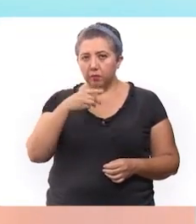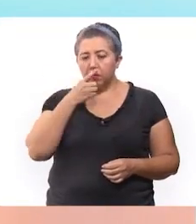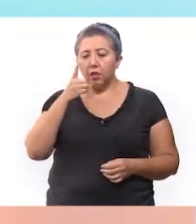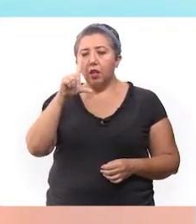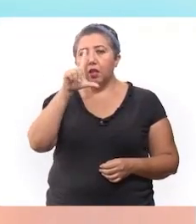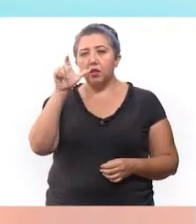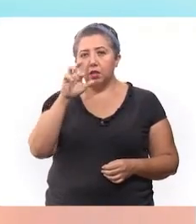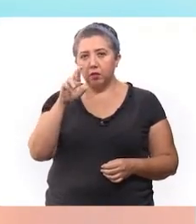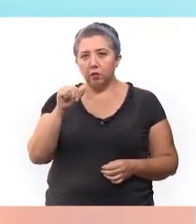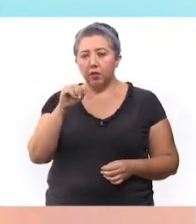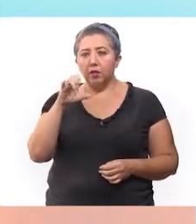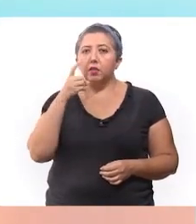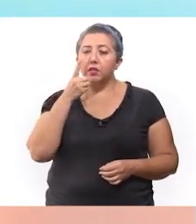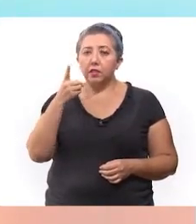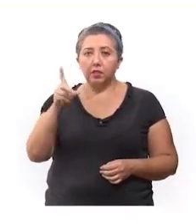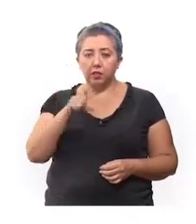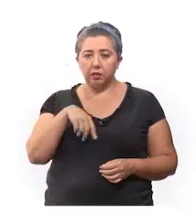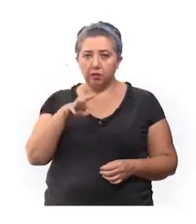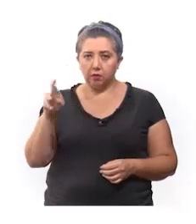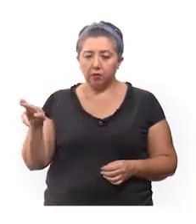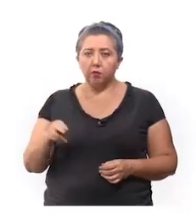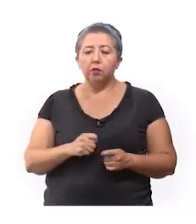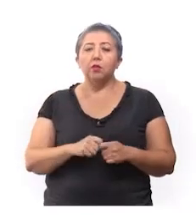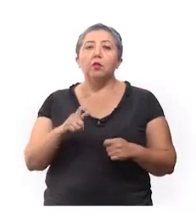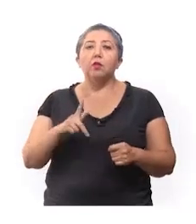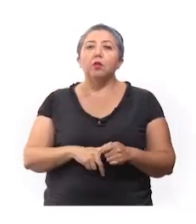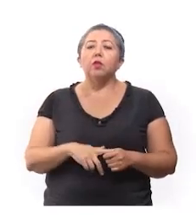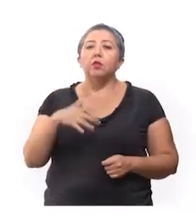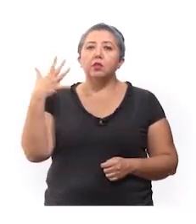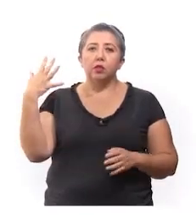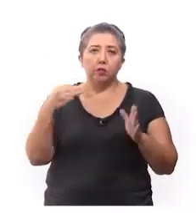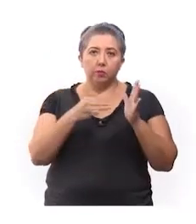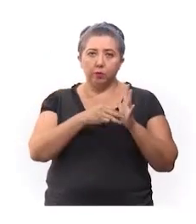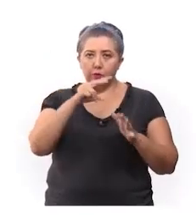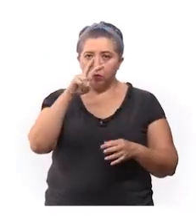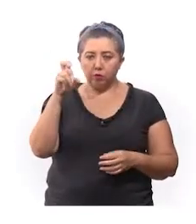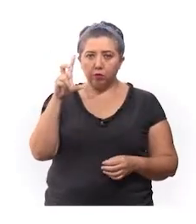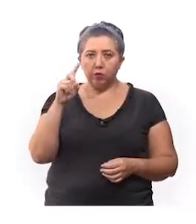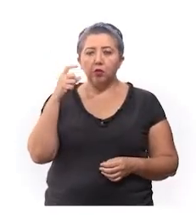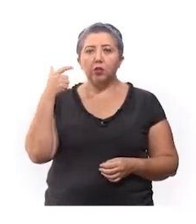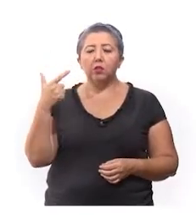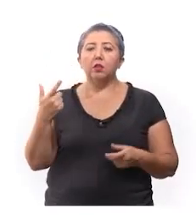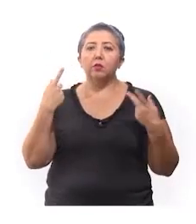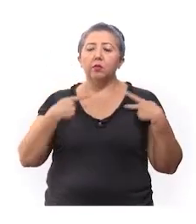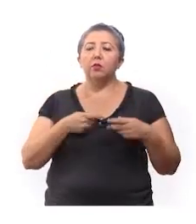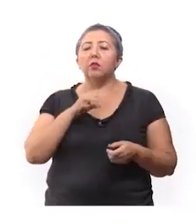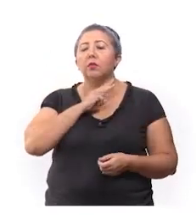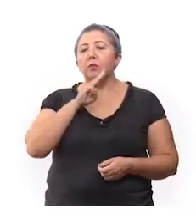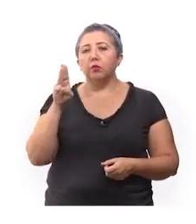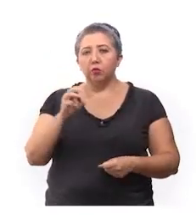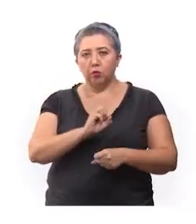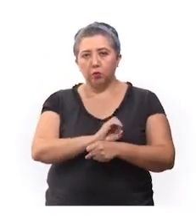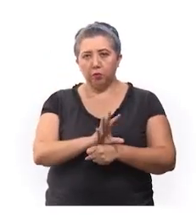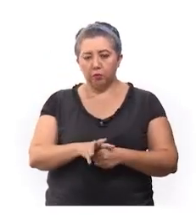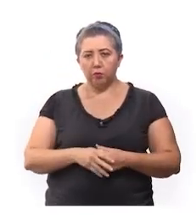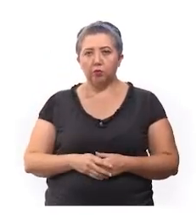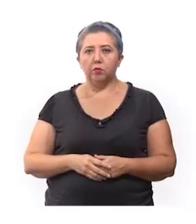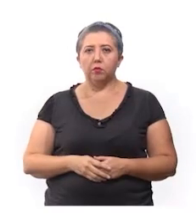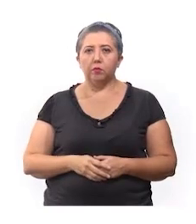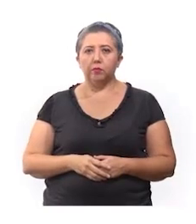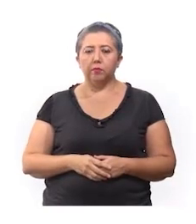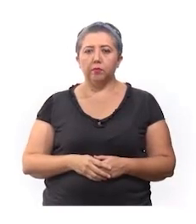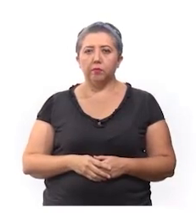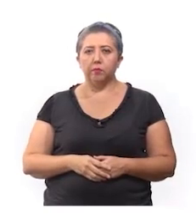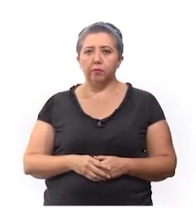en Lázaro Cárdenas, Quintana Roo. En total, son 5.237 las personas fallecidas a causa del